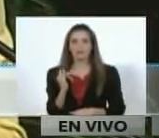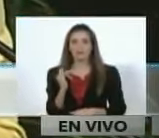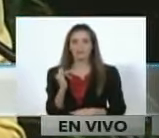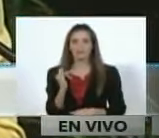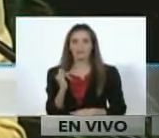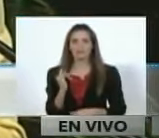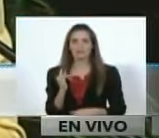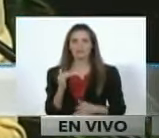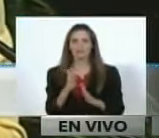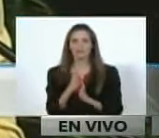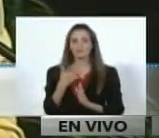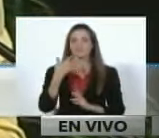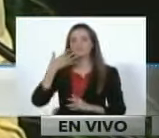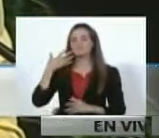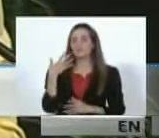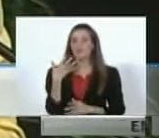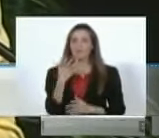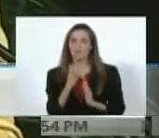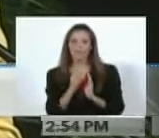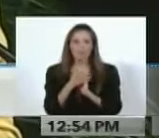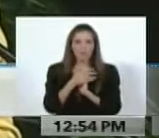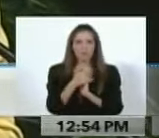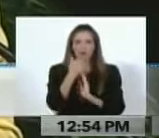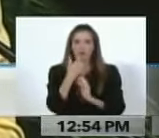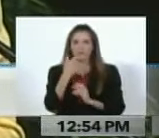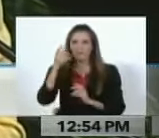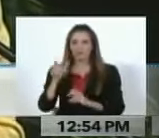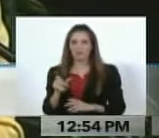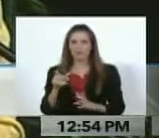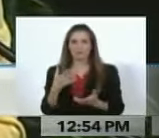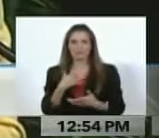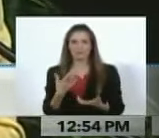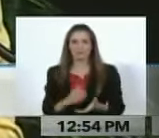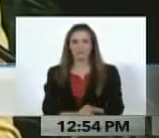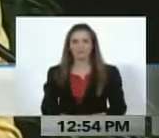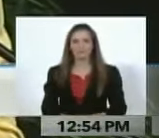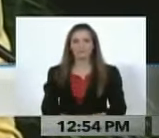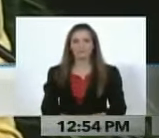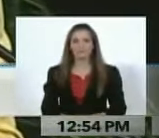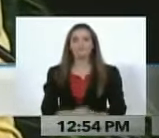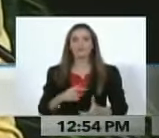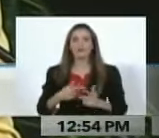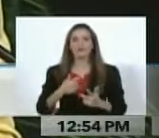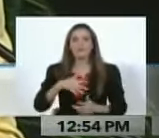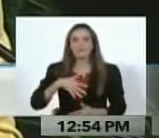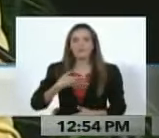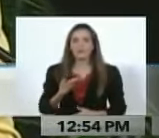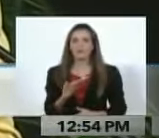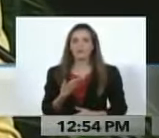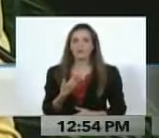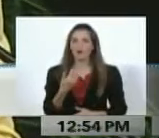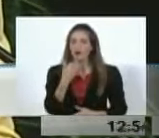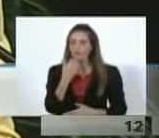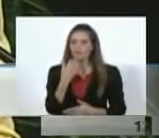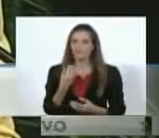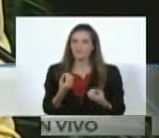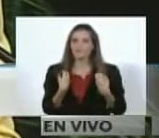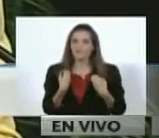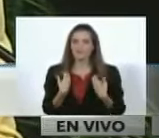con autohalago o culto a la personalidad. Por ello acudimos a su vida